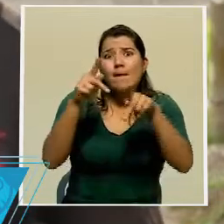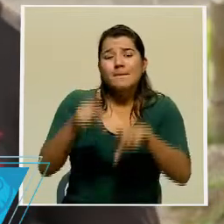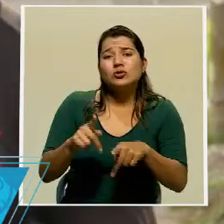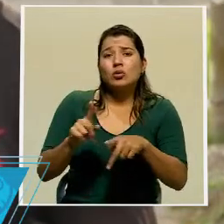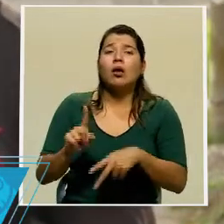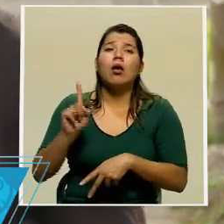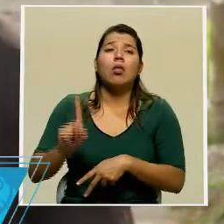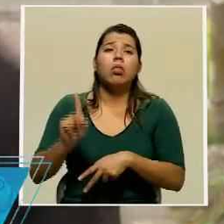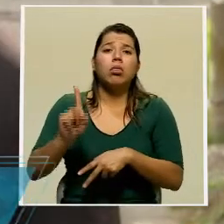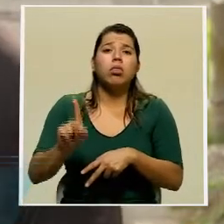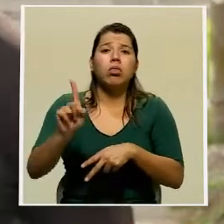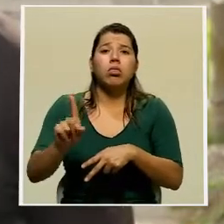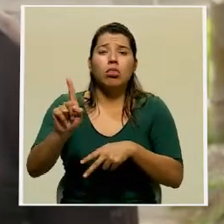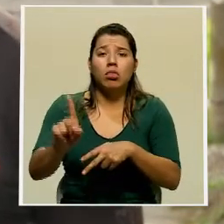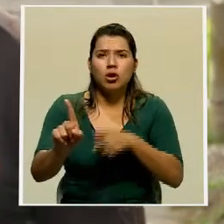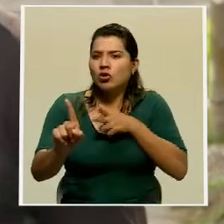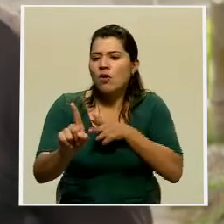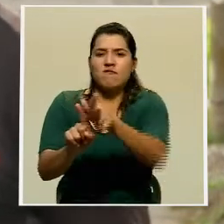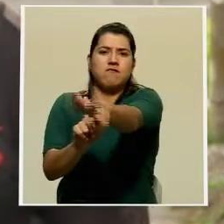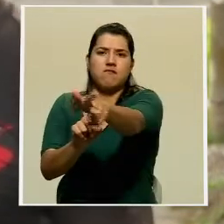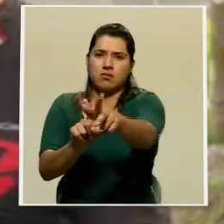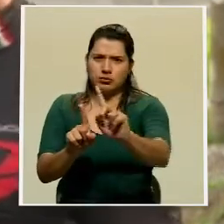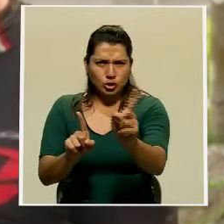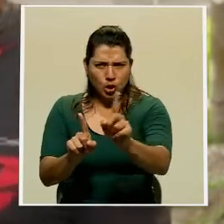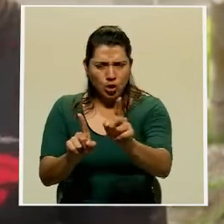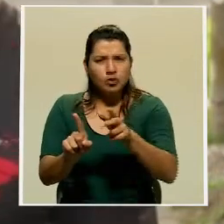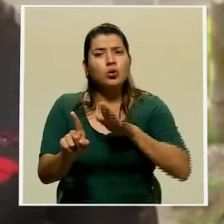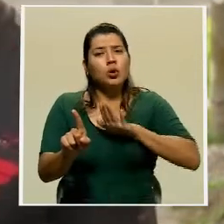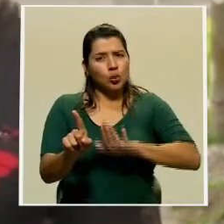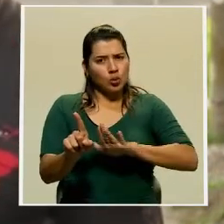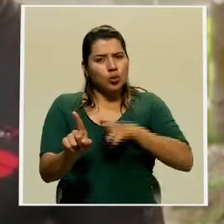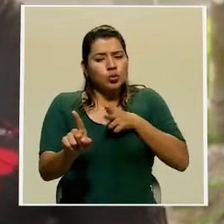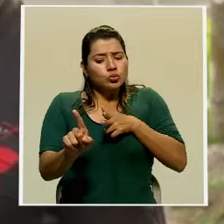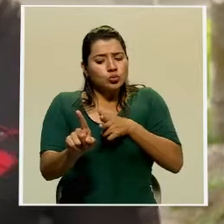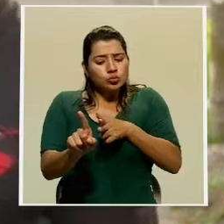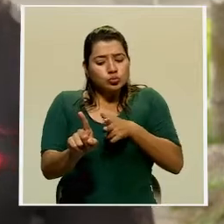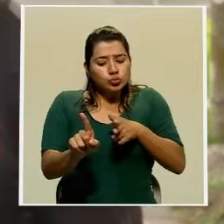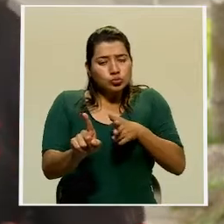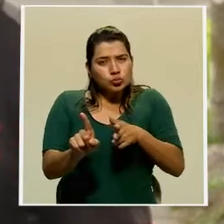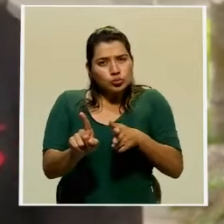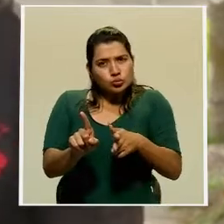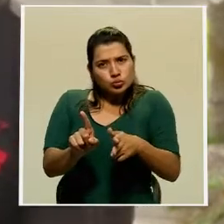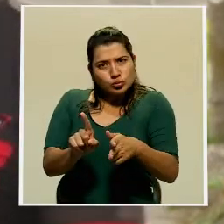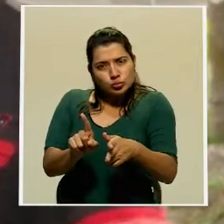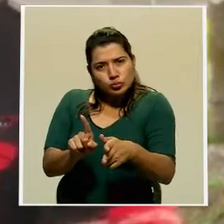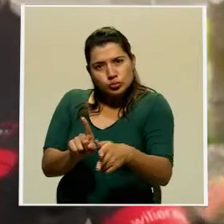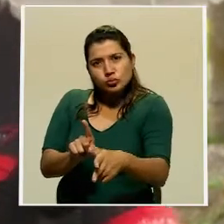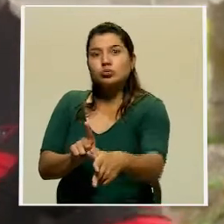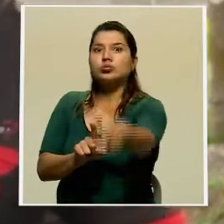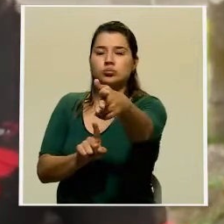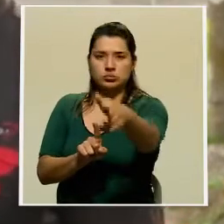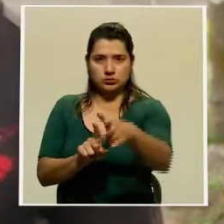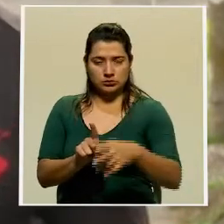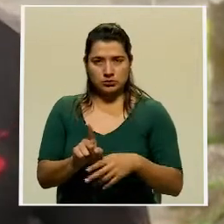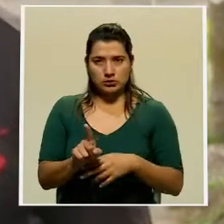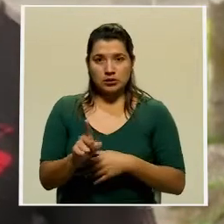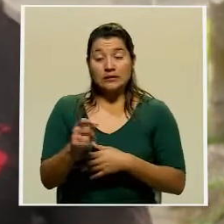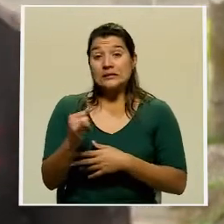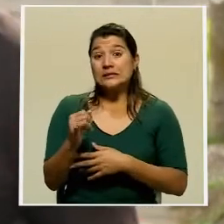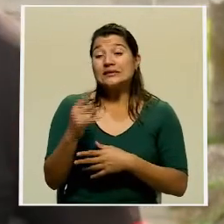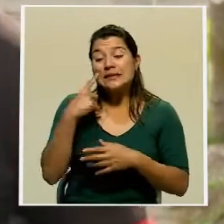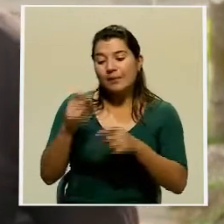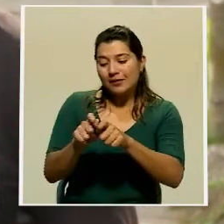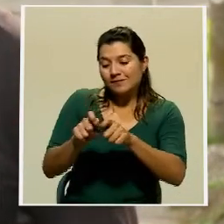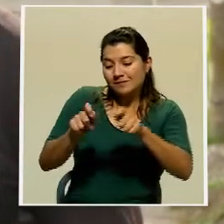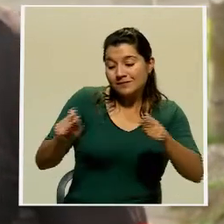por la izquierda, pues uno baja la velocidad y guarda una distancia prudencial, y si lo va a adelantar tiene que cumplir el 1,5 metros, y para